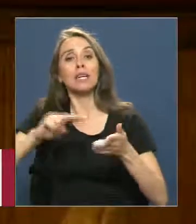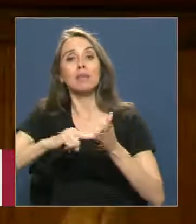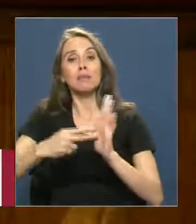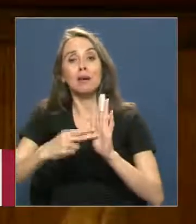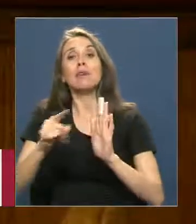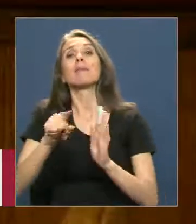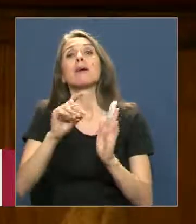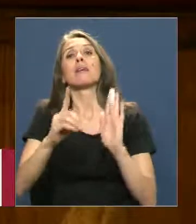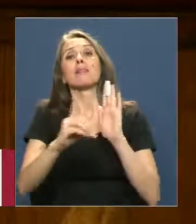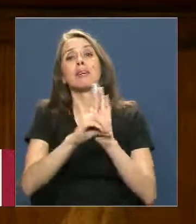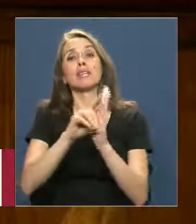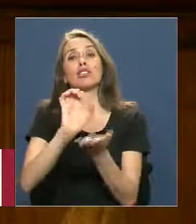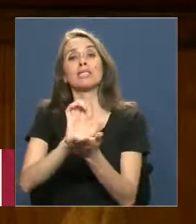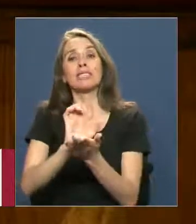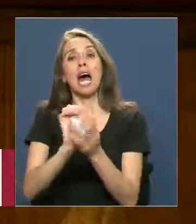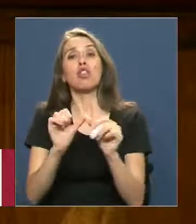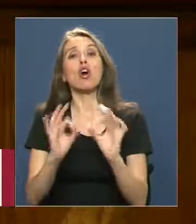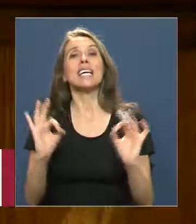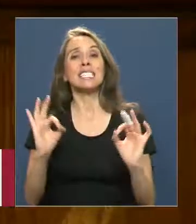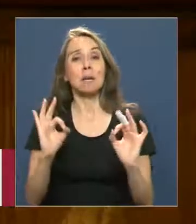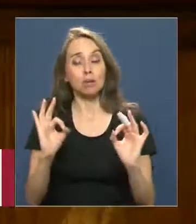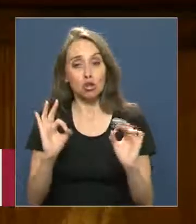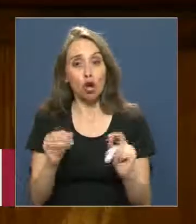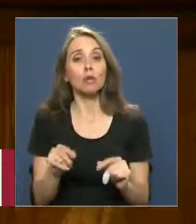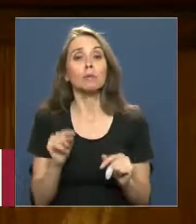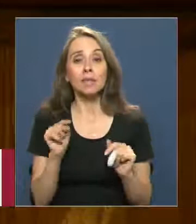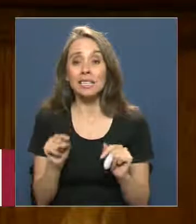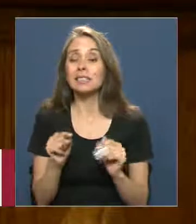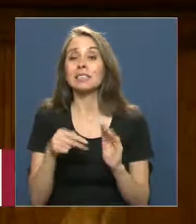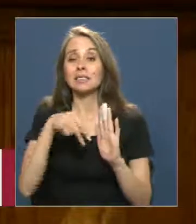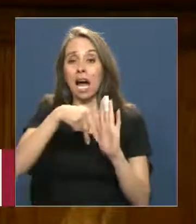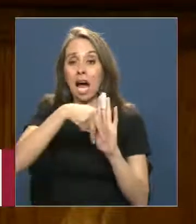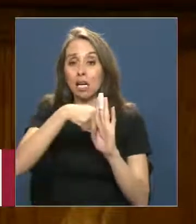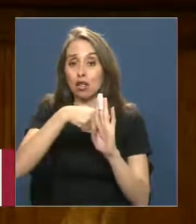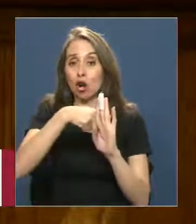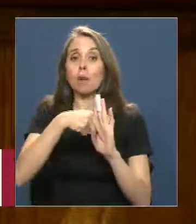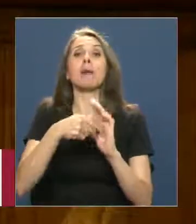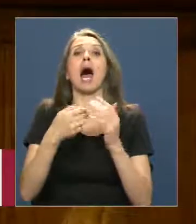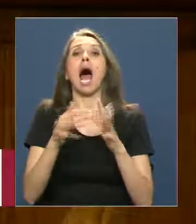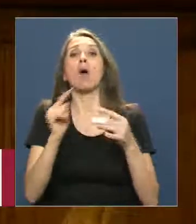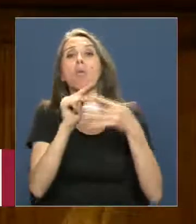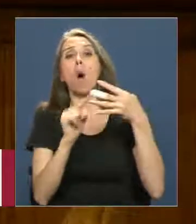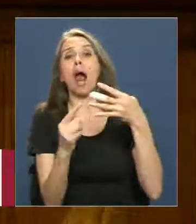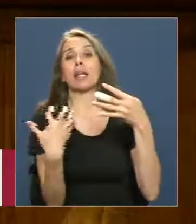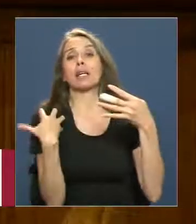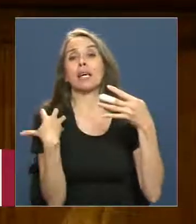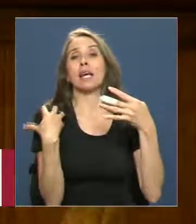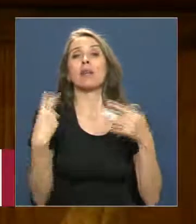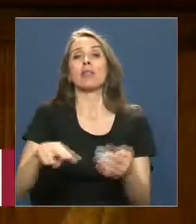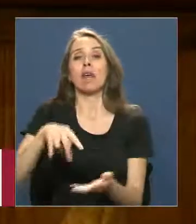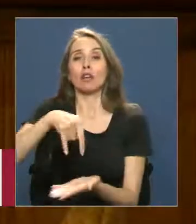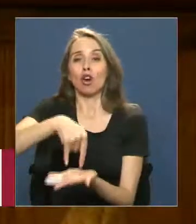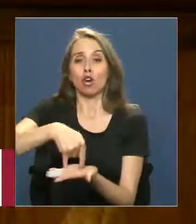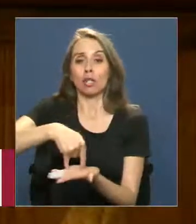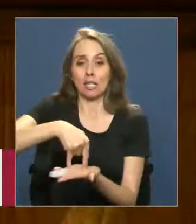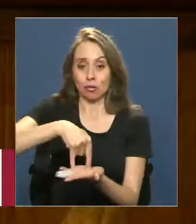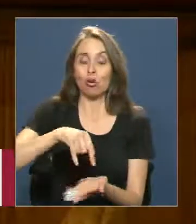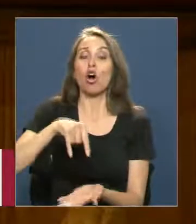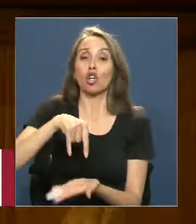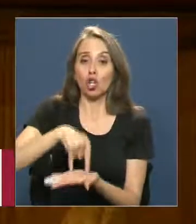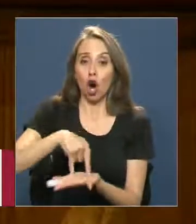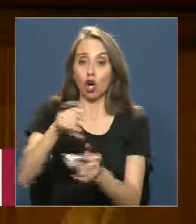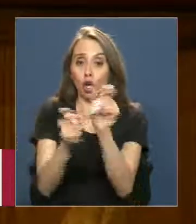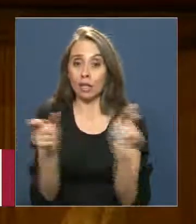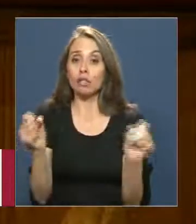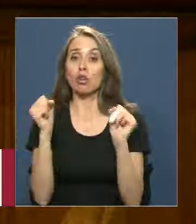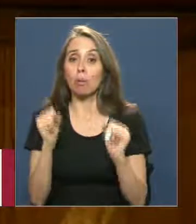estado de excepción. Esta norma se aplicará respecto de cualquiera de las facultades del Congreso Nacional. El Congreso Nacional podrá hacer uso